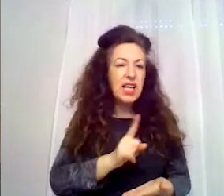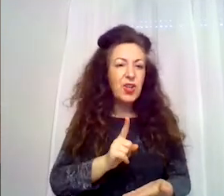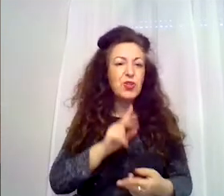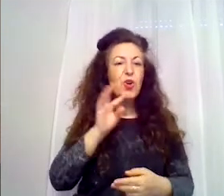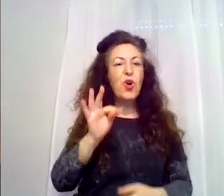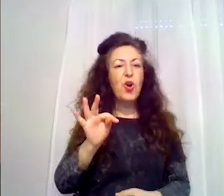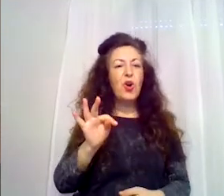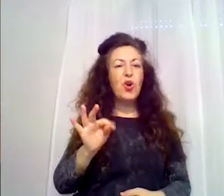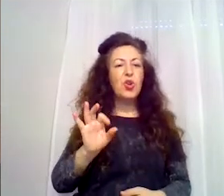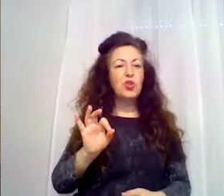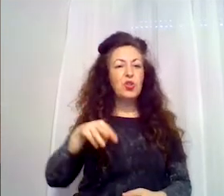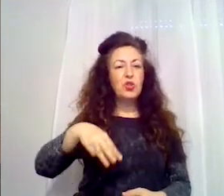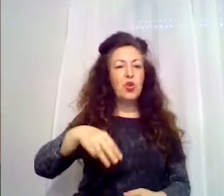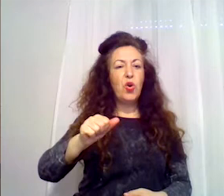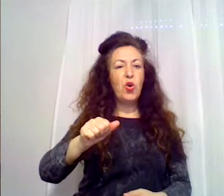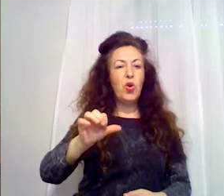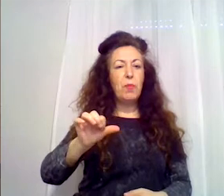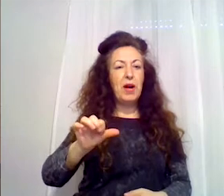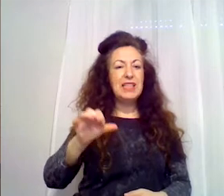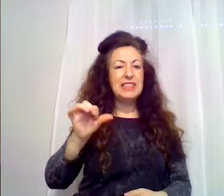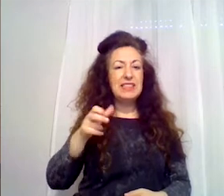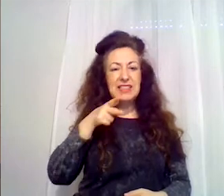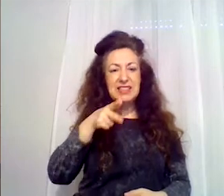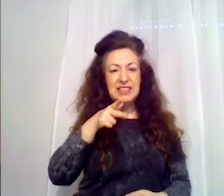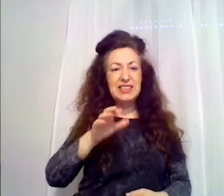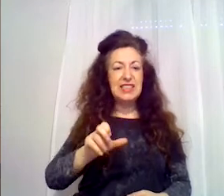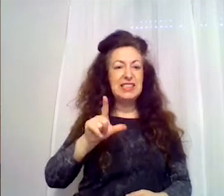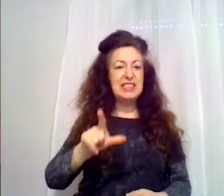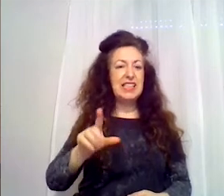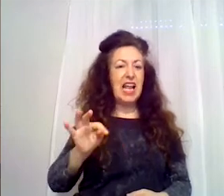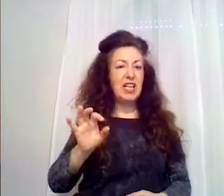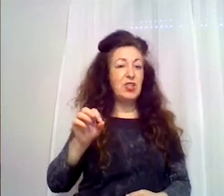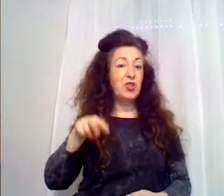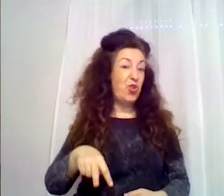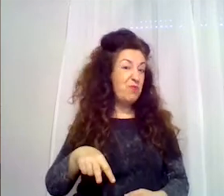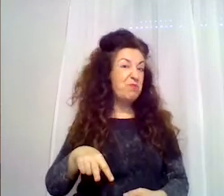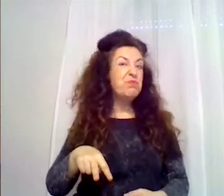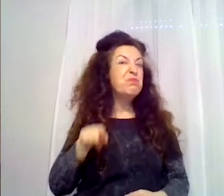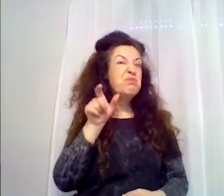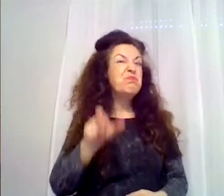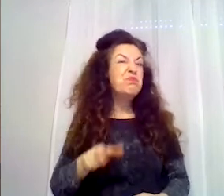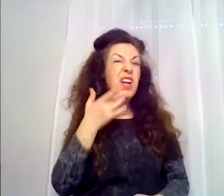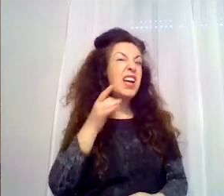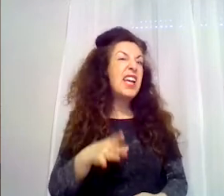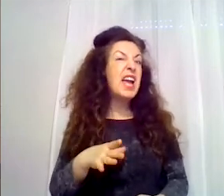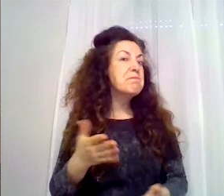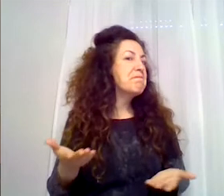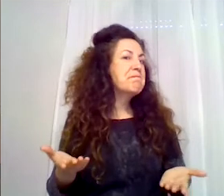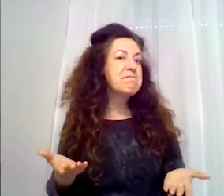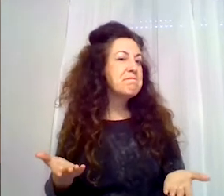Es posible que durante su viaje a España él conociera a Cervantes. Y esto viene a colación